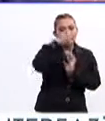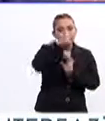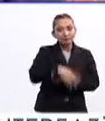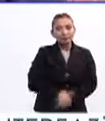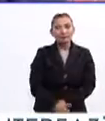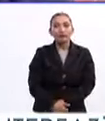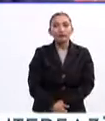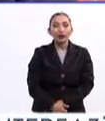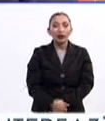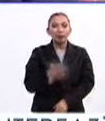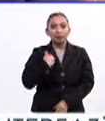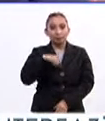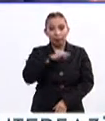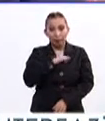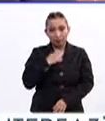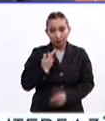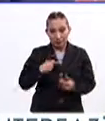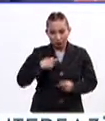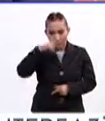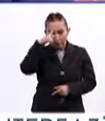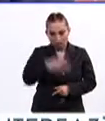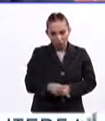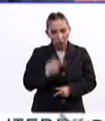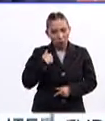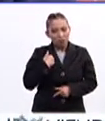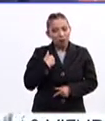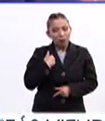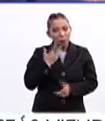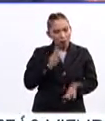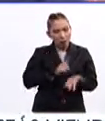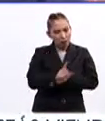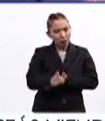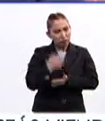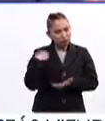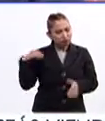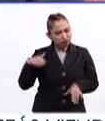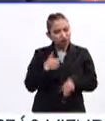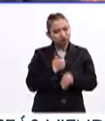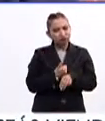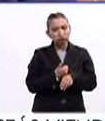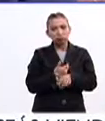México. Nosotros como mexicanos tenemos ese derecho de poner